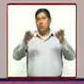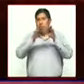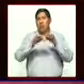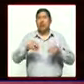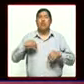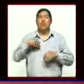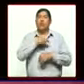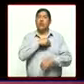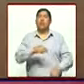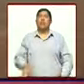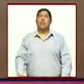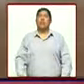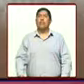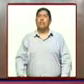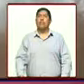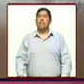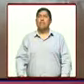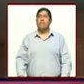bomberos.